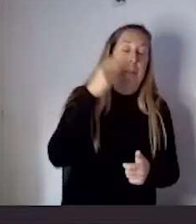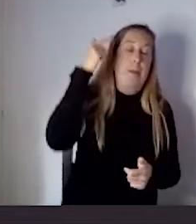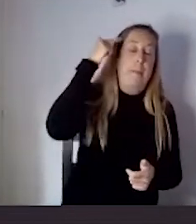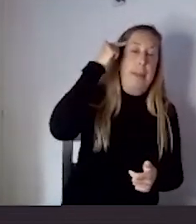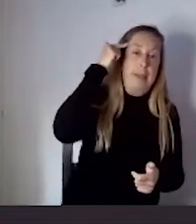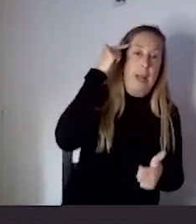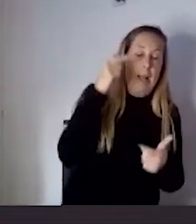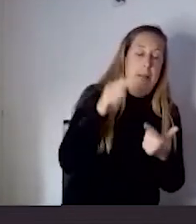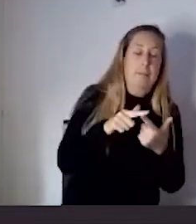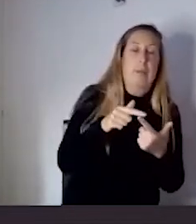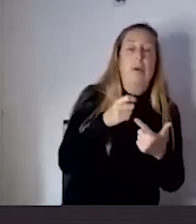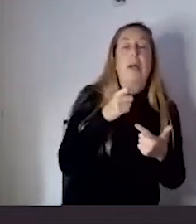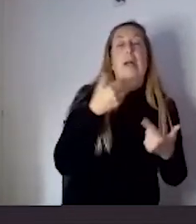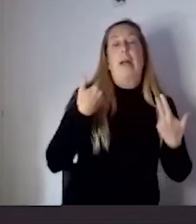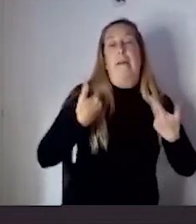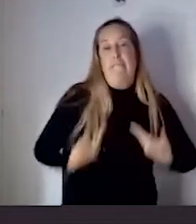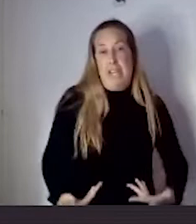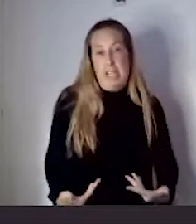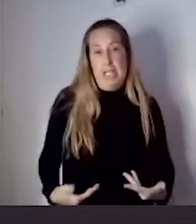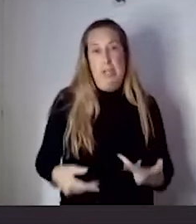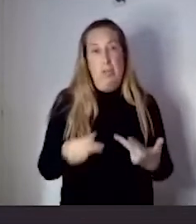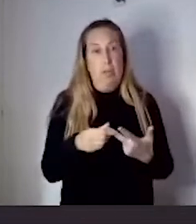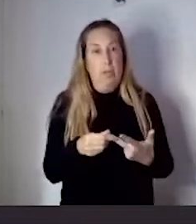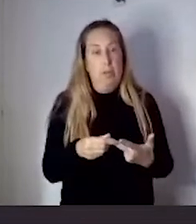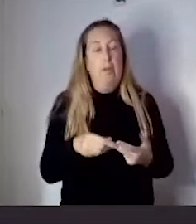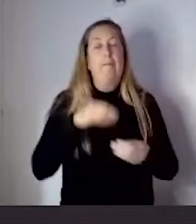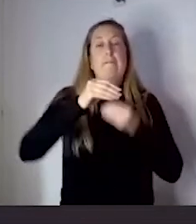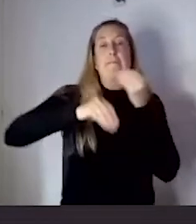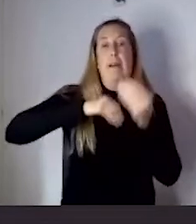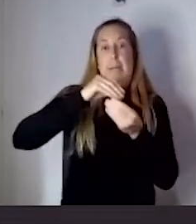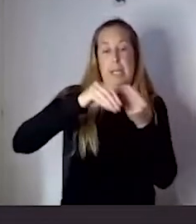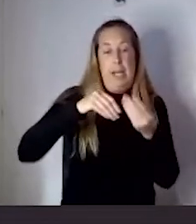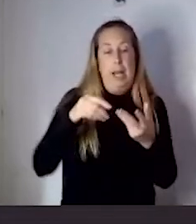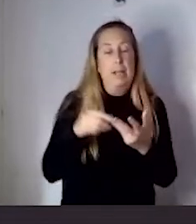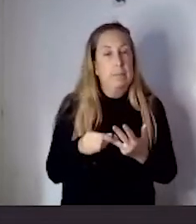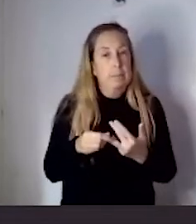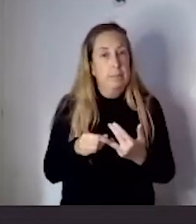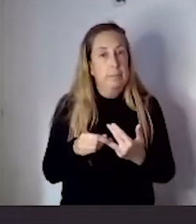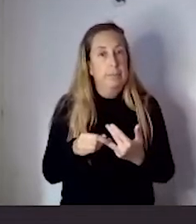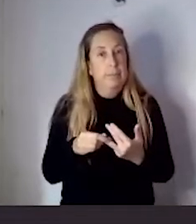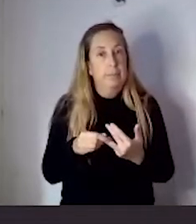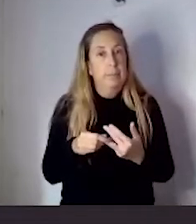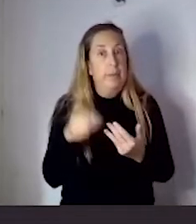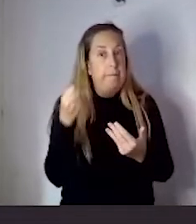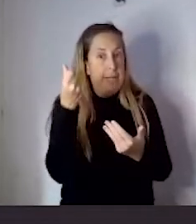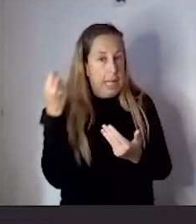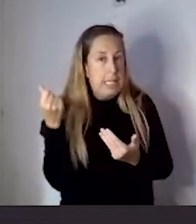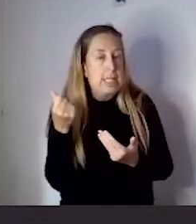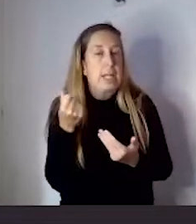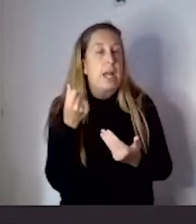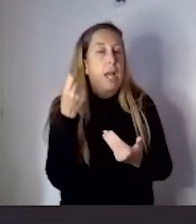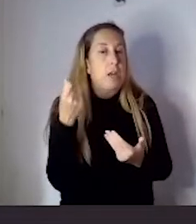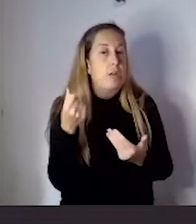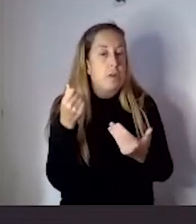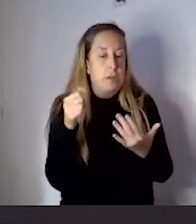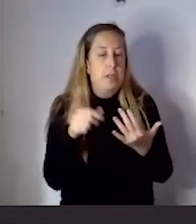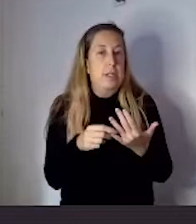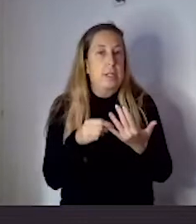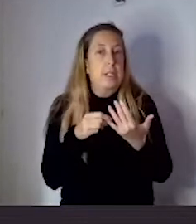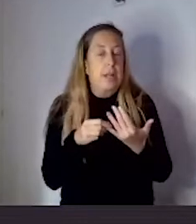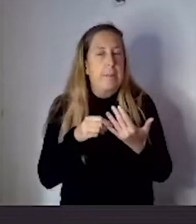físico estoy hablando del bienestar familiar estoy hablando del bienestar financiero y también el bienestar de la